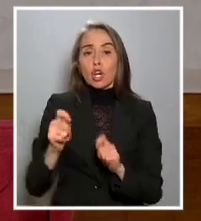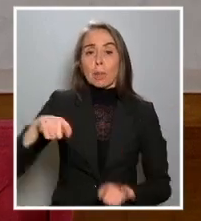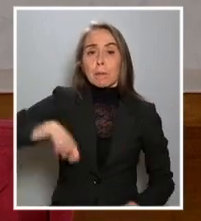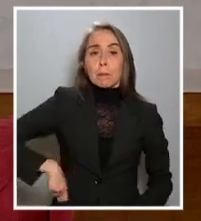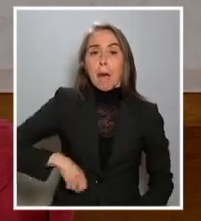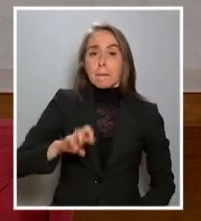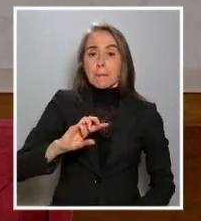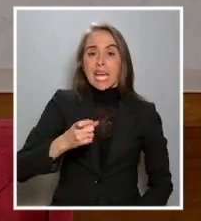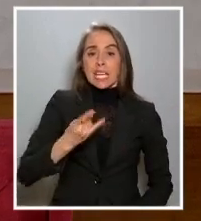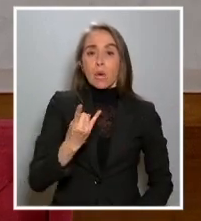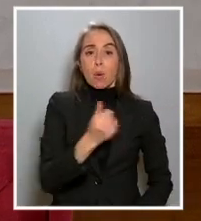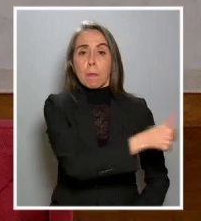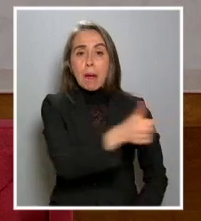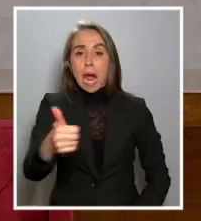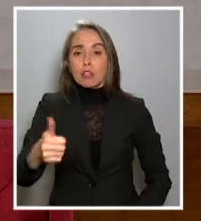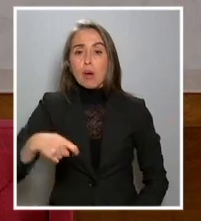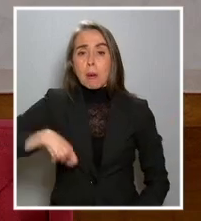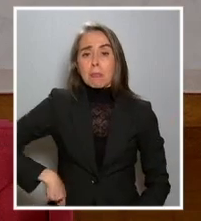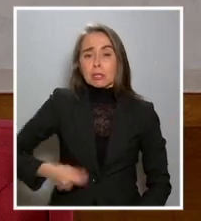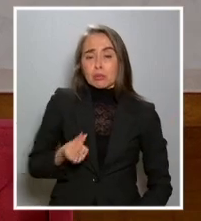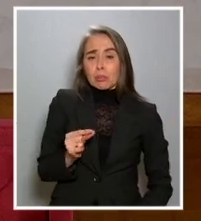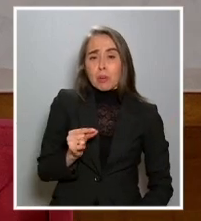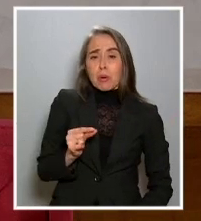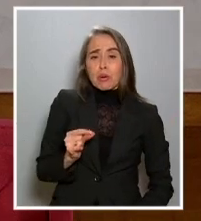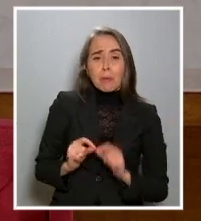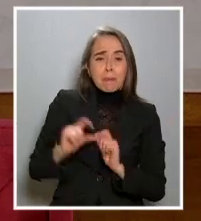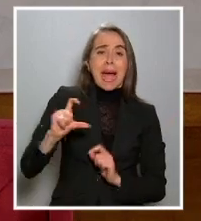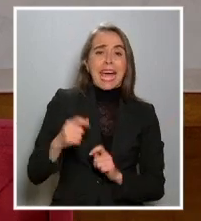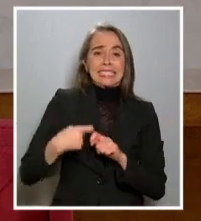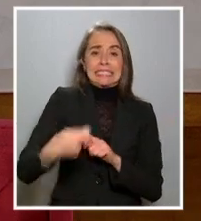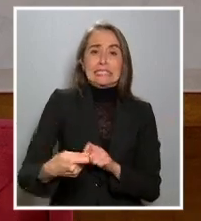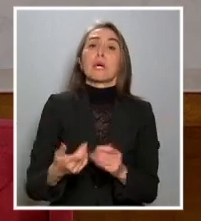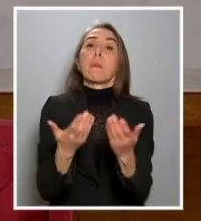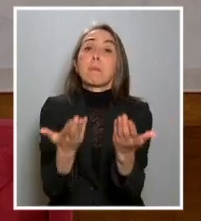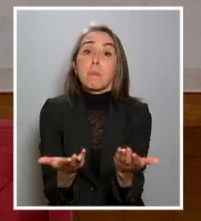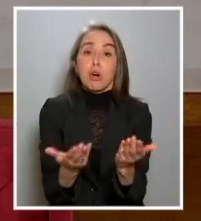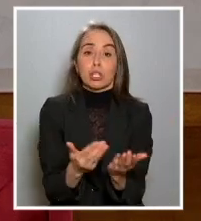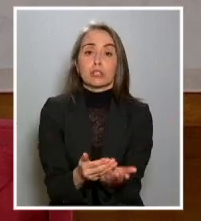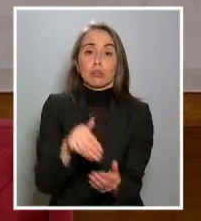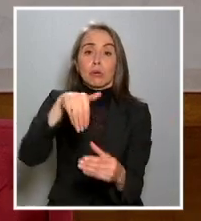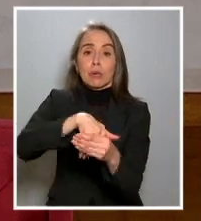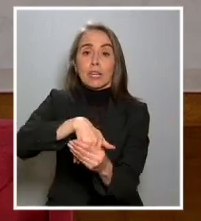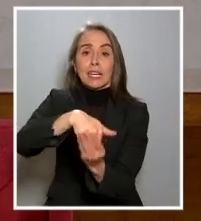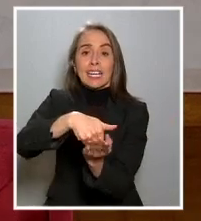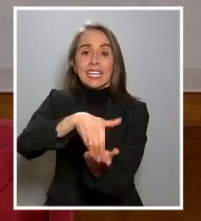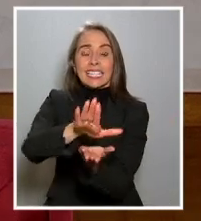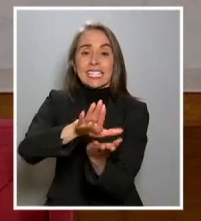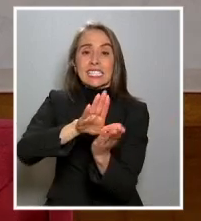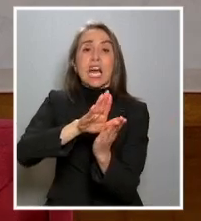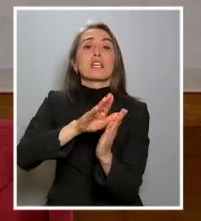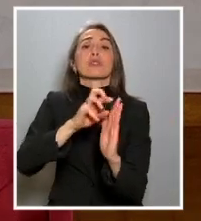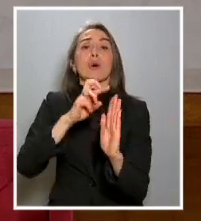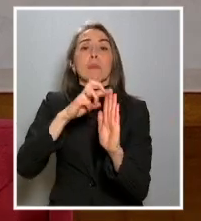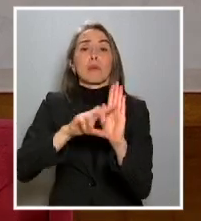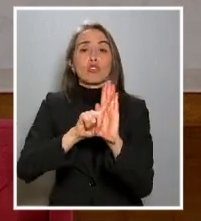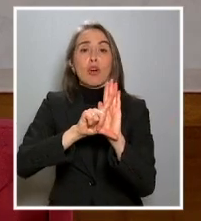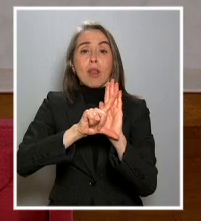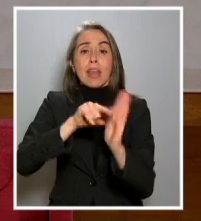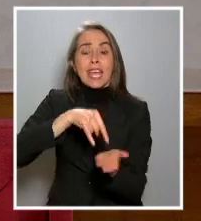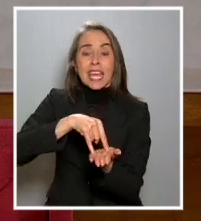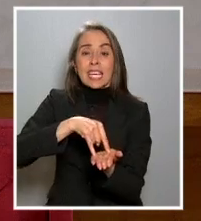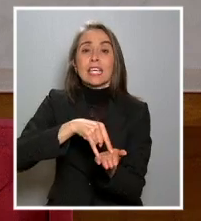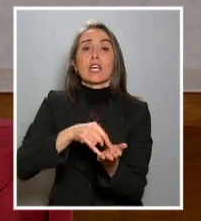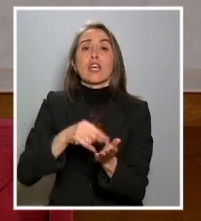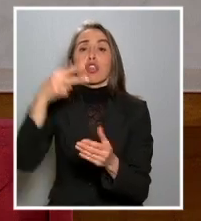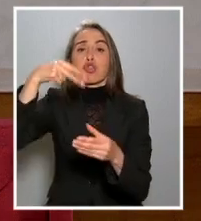garantizada universal y las pensiones. Por eso, el rechazo de la reforma tributaria por 2 votos en marzo